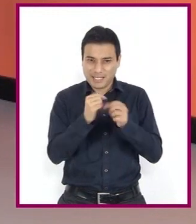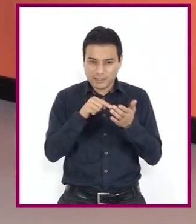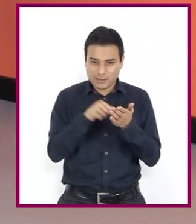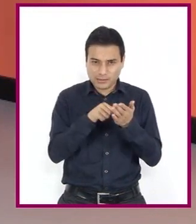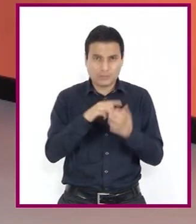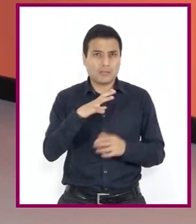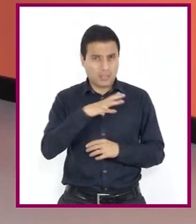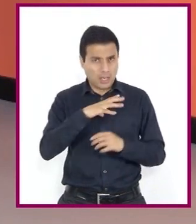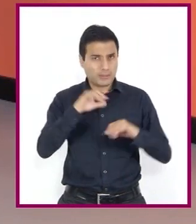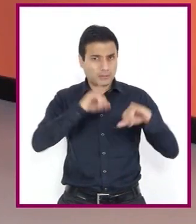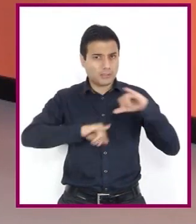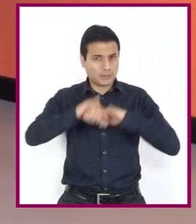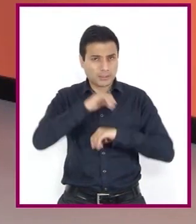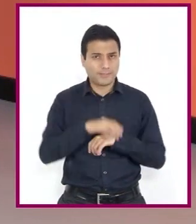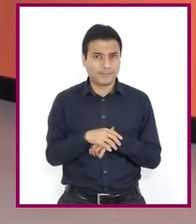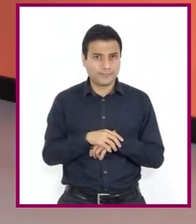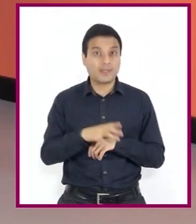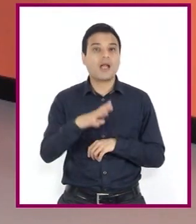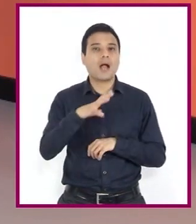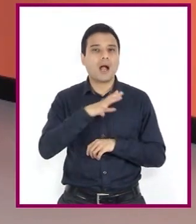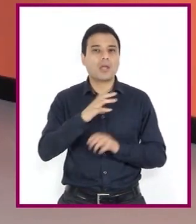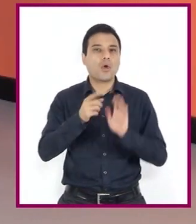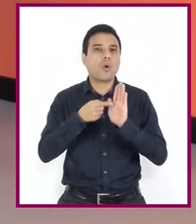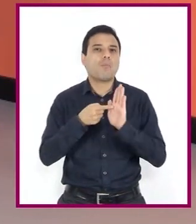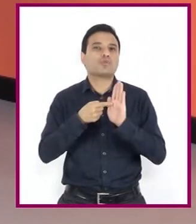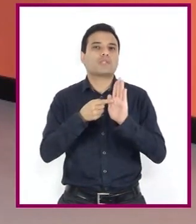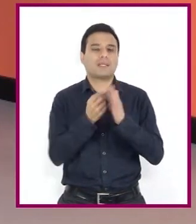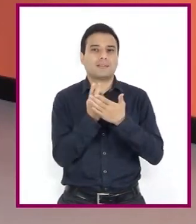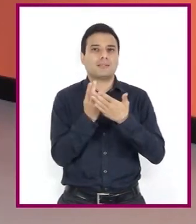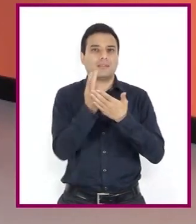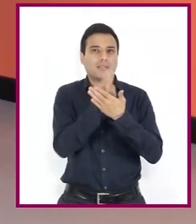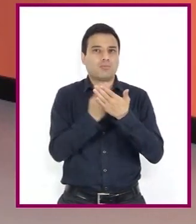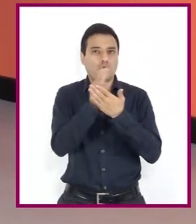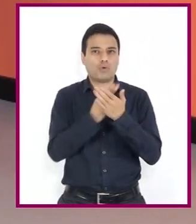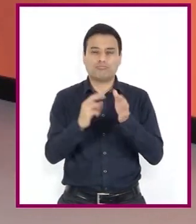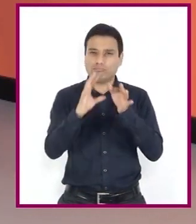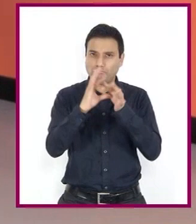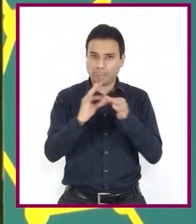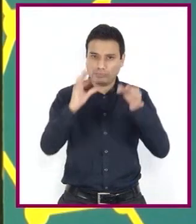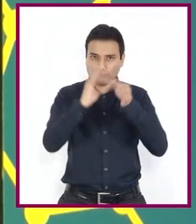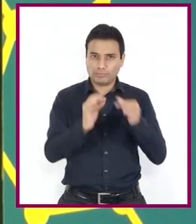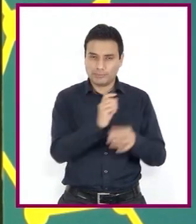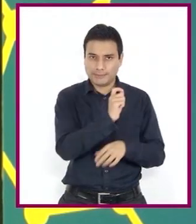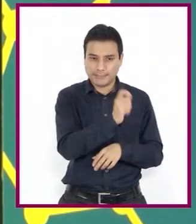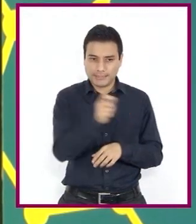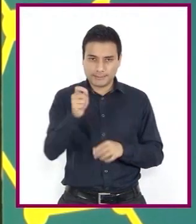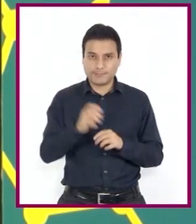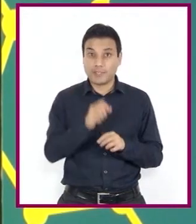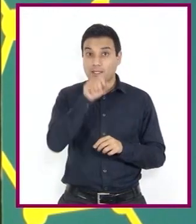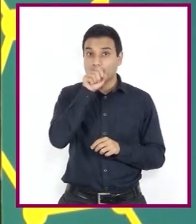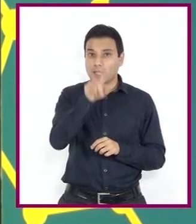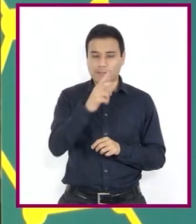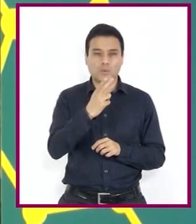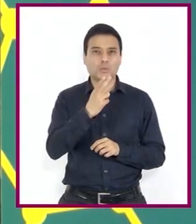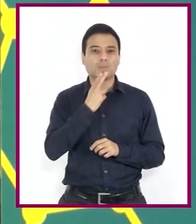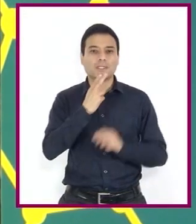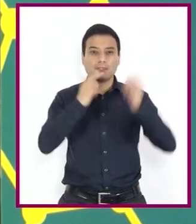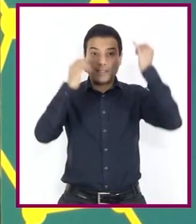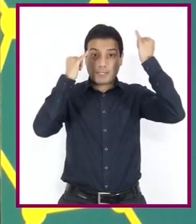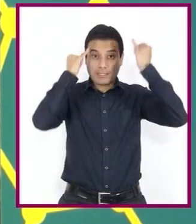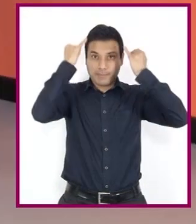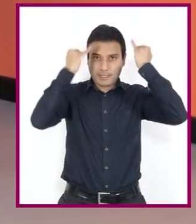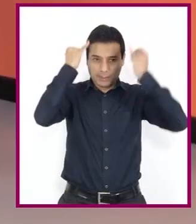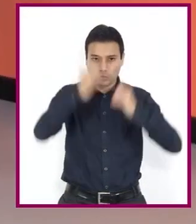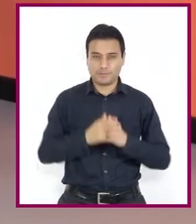ciencia: la representación a través de sus dibujos explicativos, el uso de la imaginación como un recurso